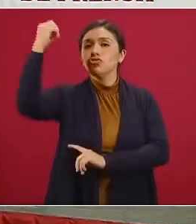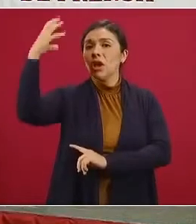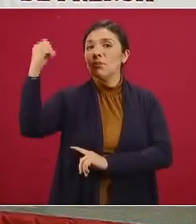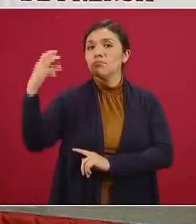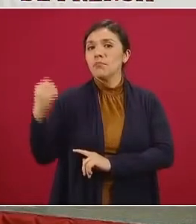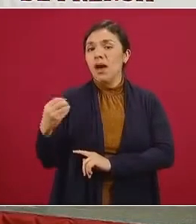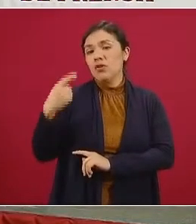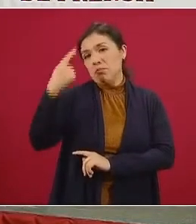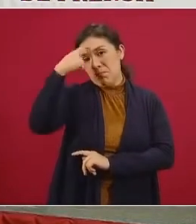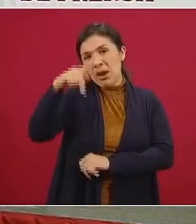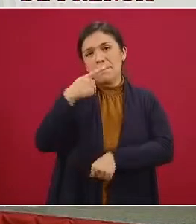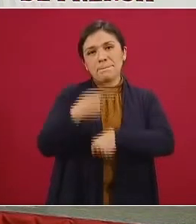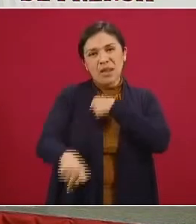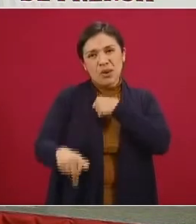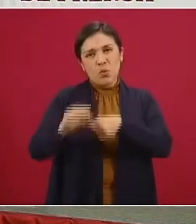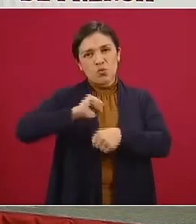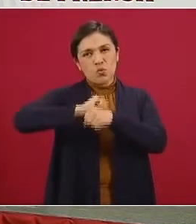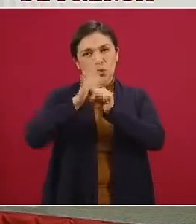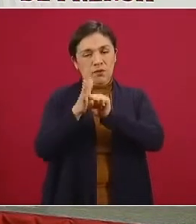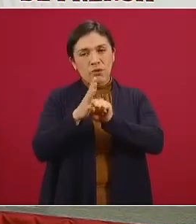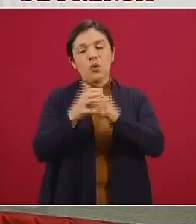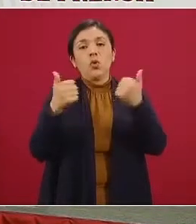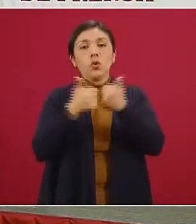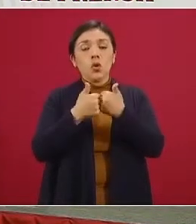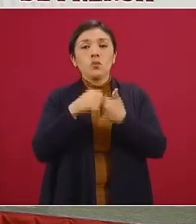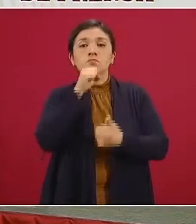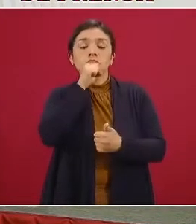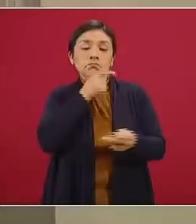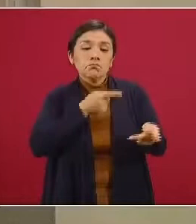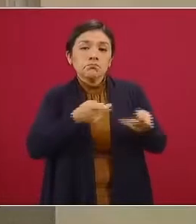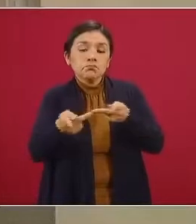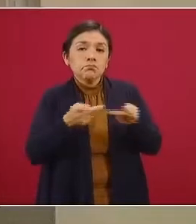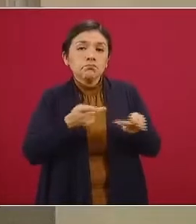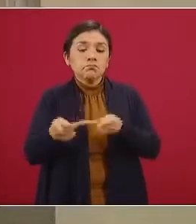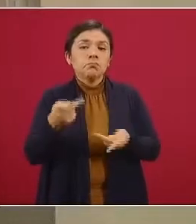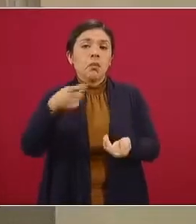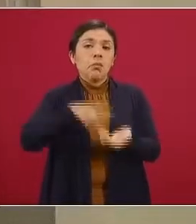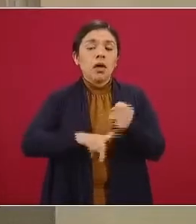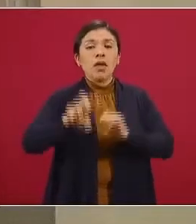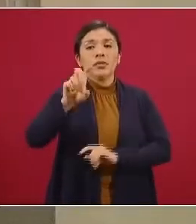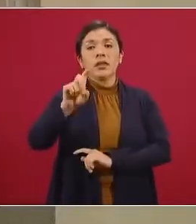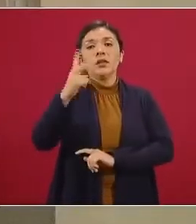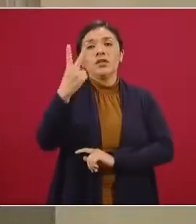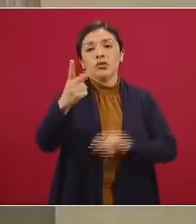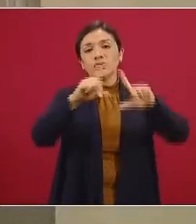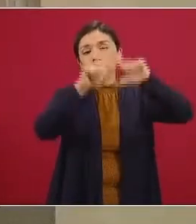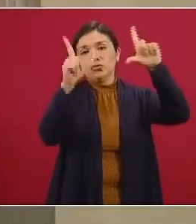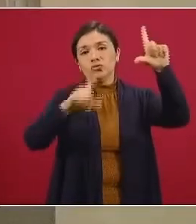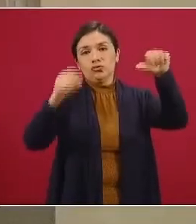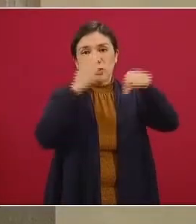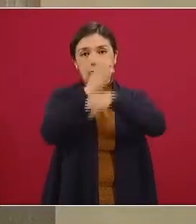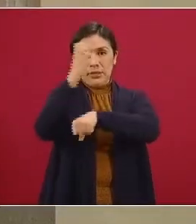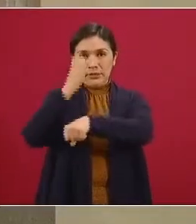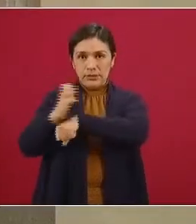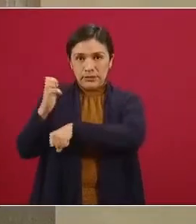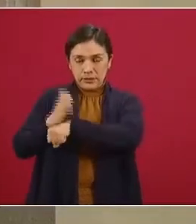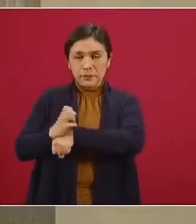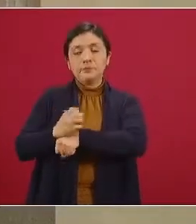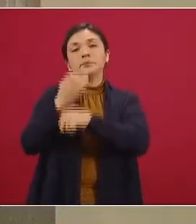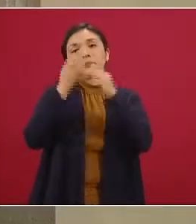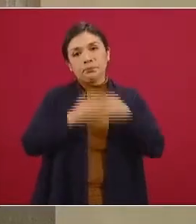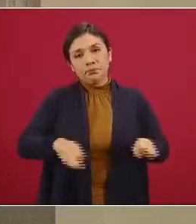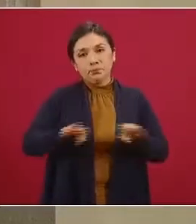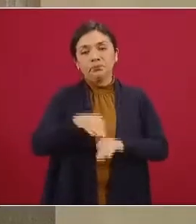de riesgo que midió él mismo en las 32 entidades federativas. Es